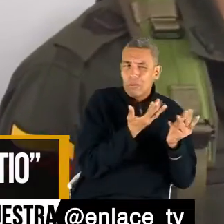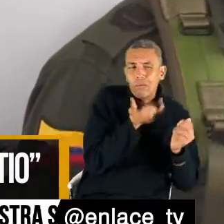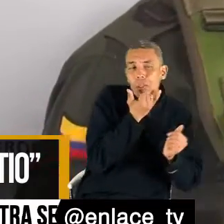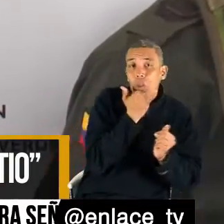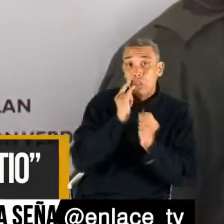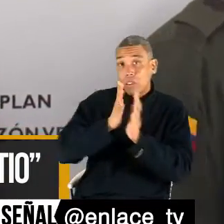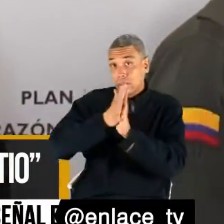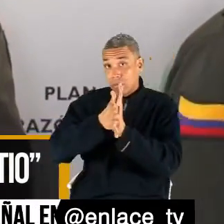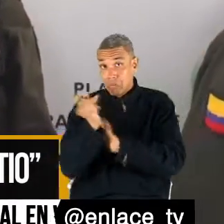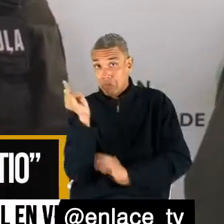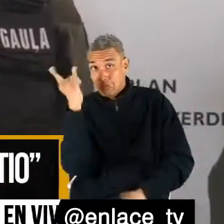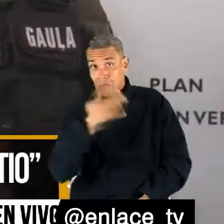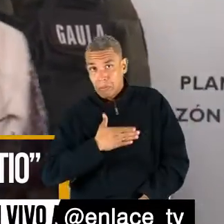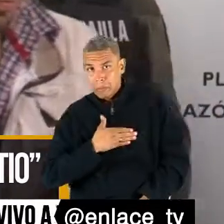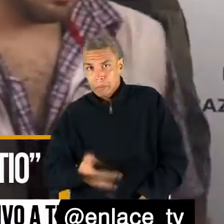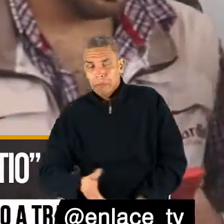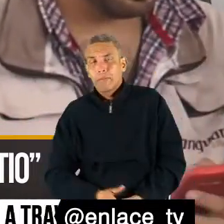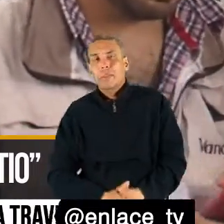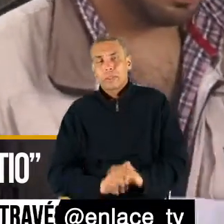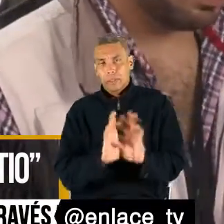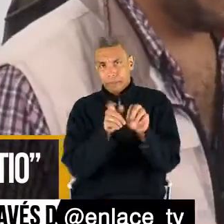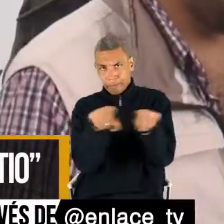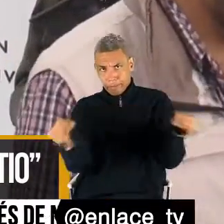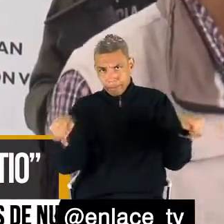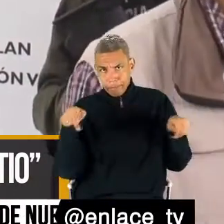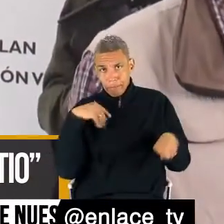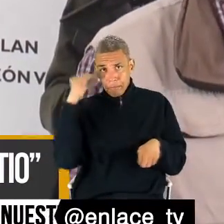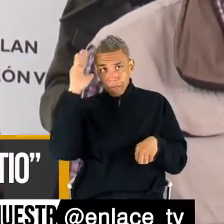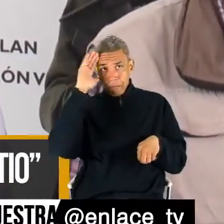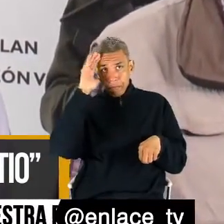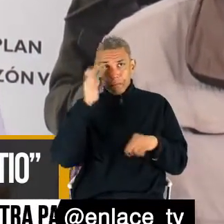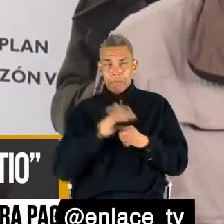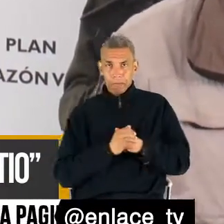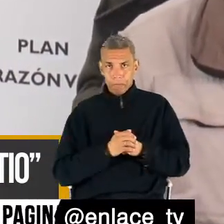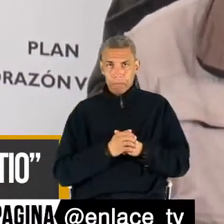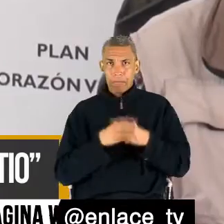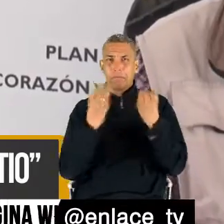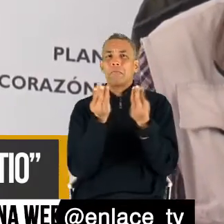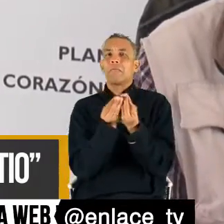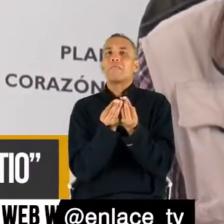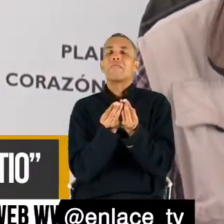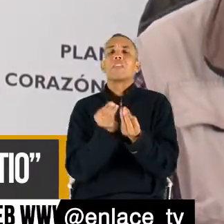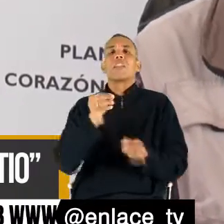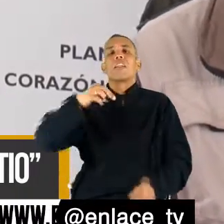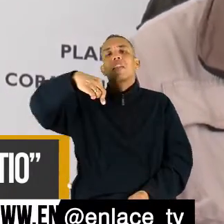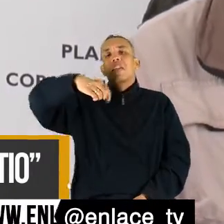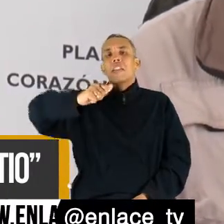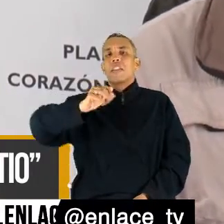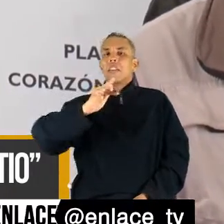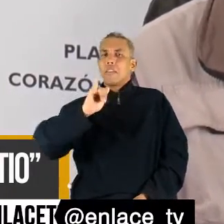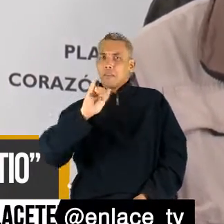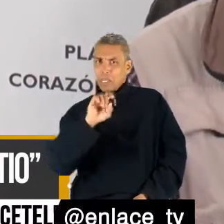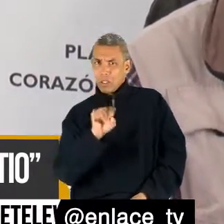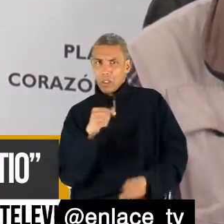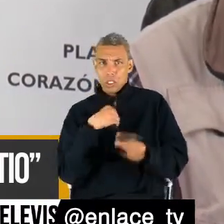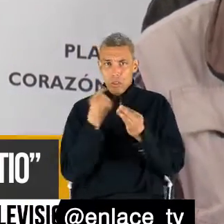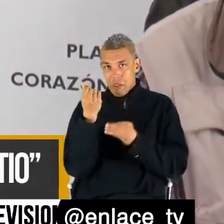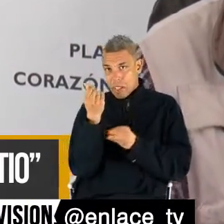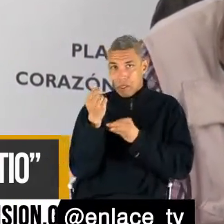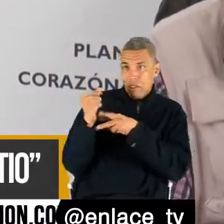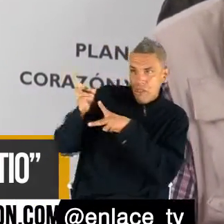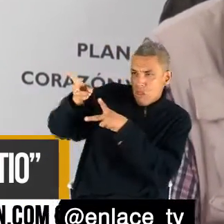es la información que se genera desde el comando. Según las autoridades, esta banda denominada como Los Patios se dedicaba a la extorsión, especialmente a